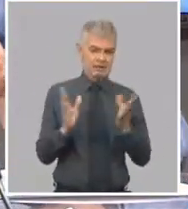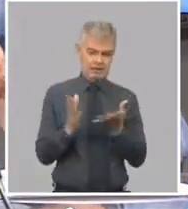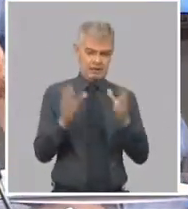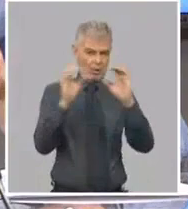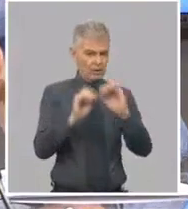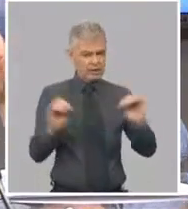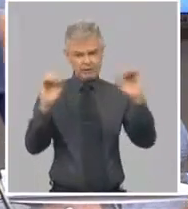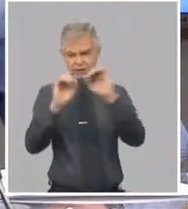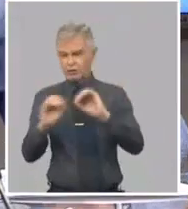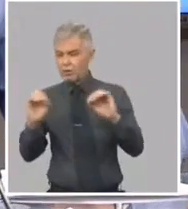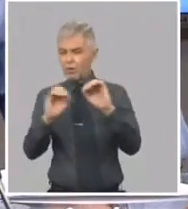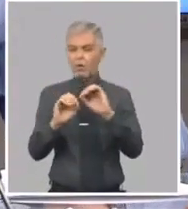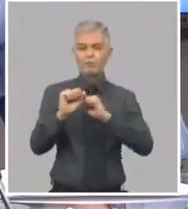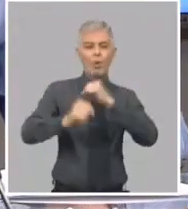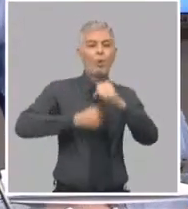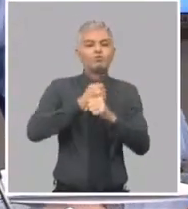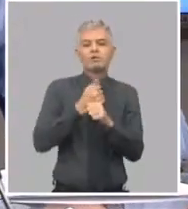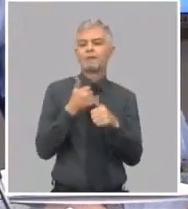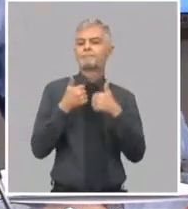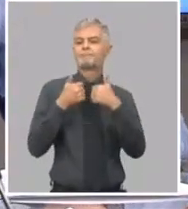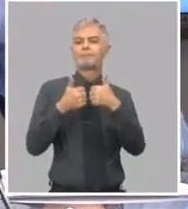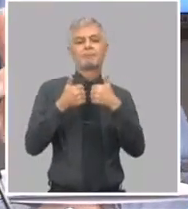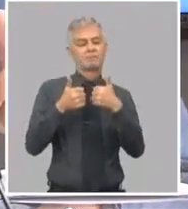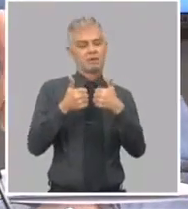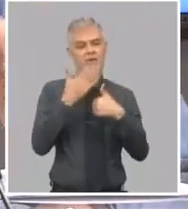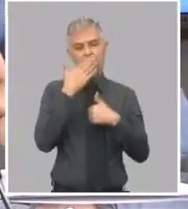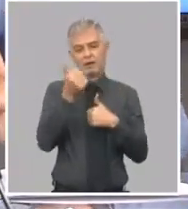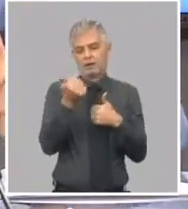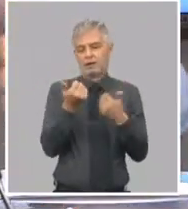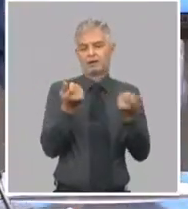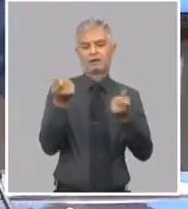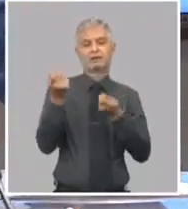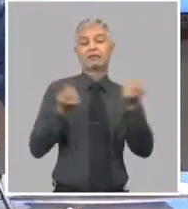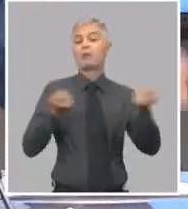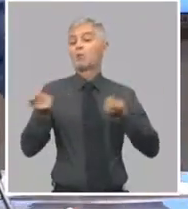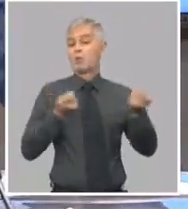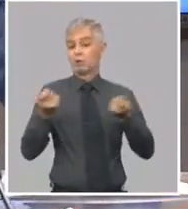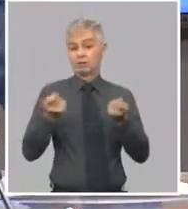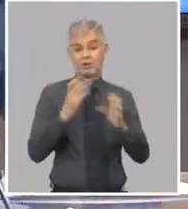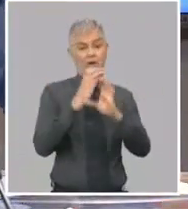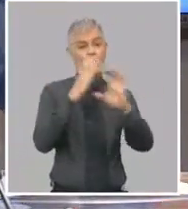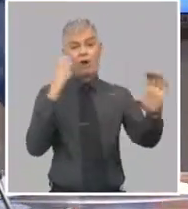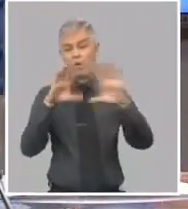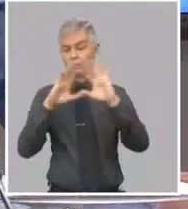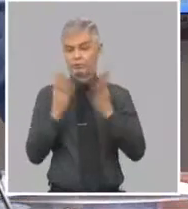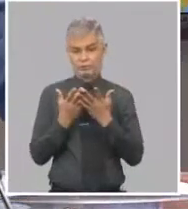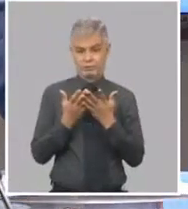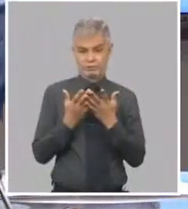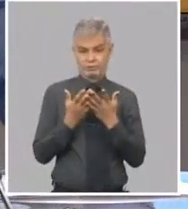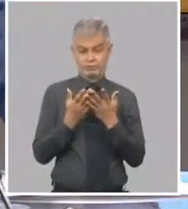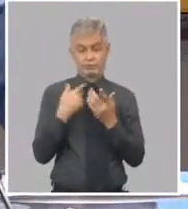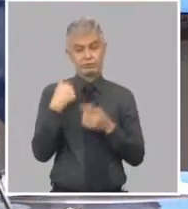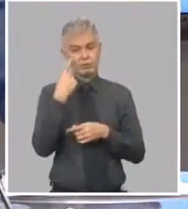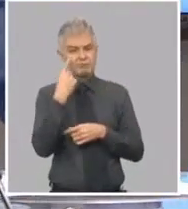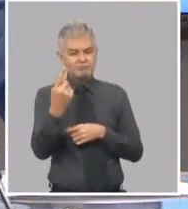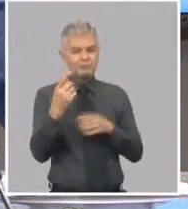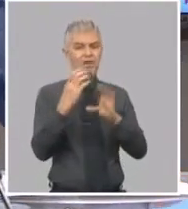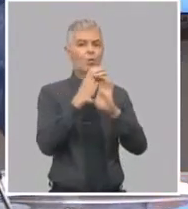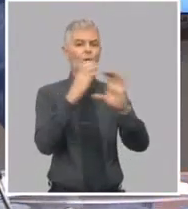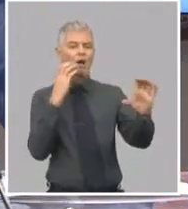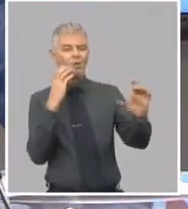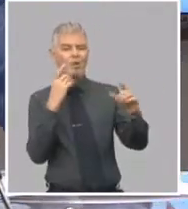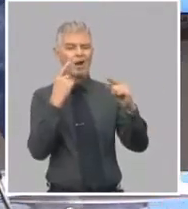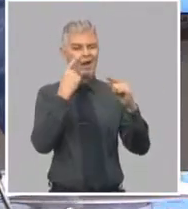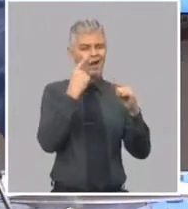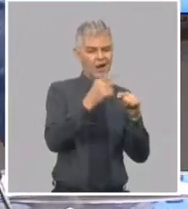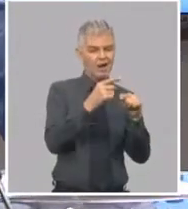poder hacer un uso más racional del transporte público por eso es que estamos señales señalizamos los sonidos para garantizar determinada información pueblo